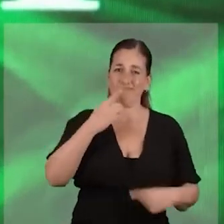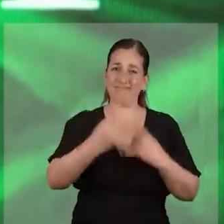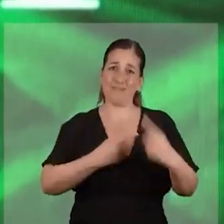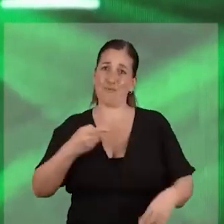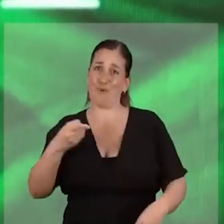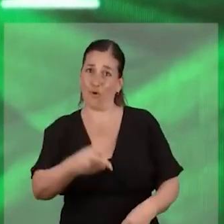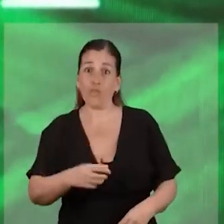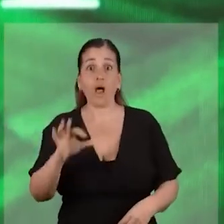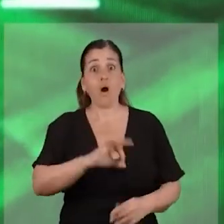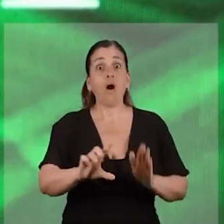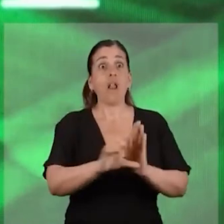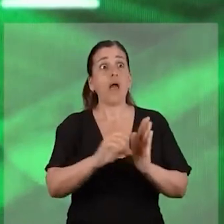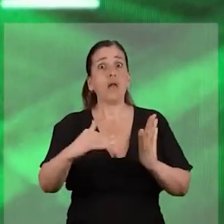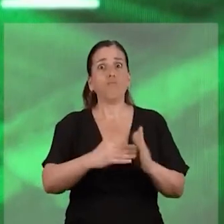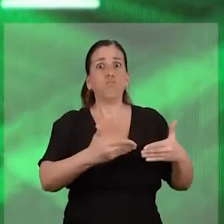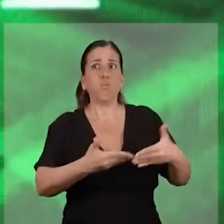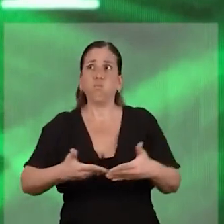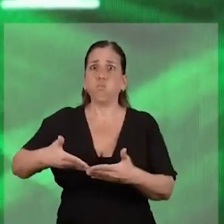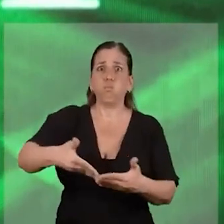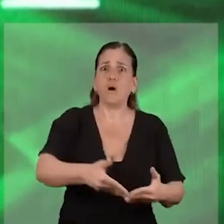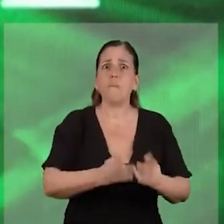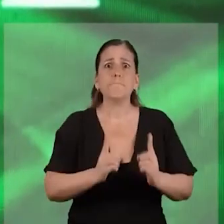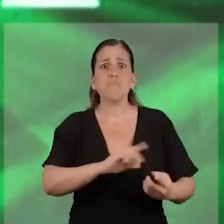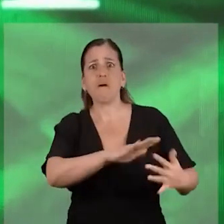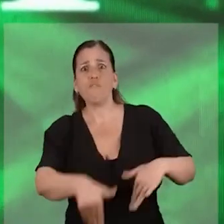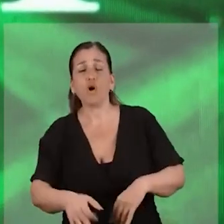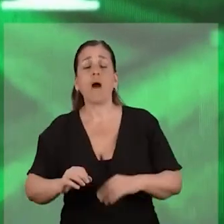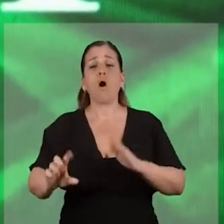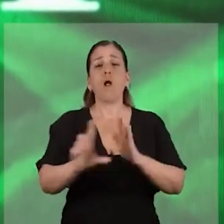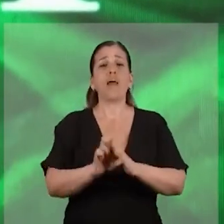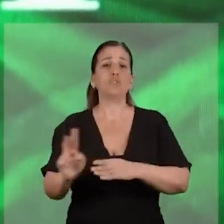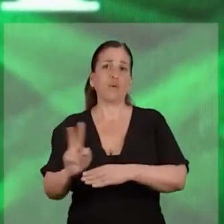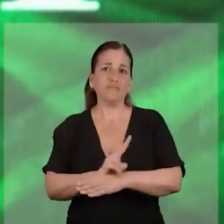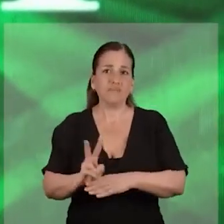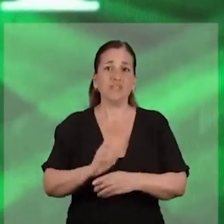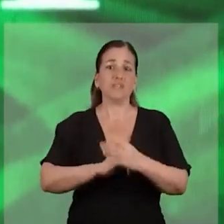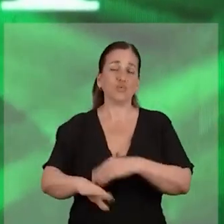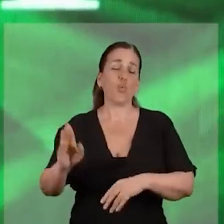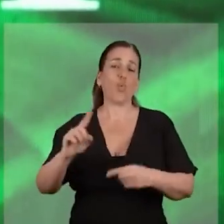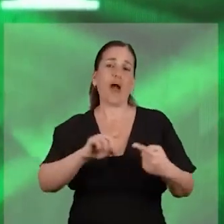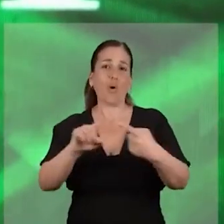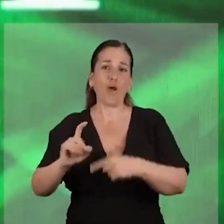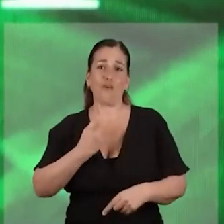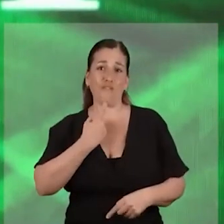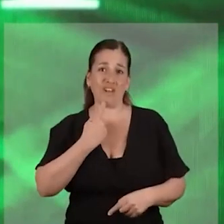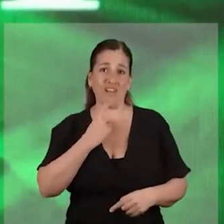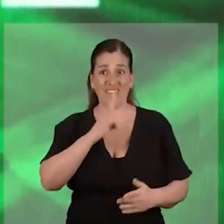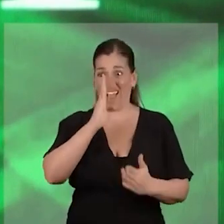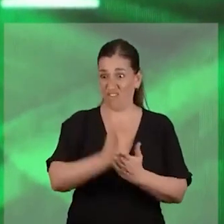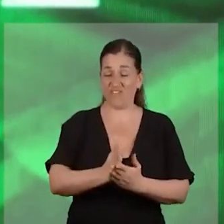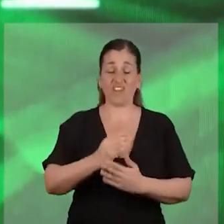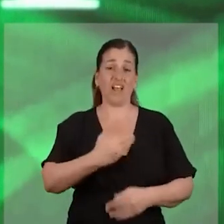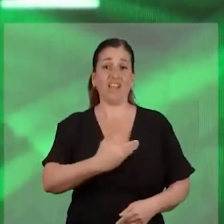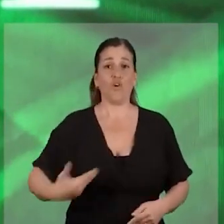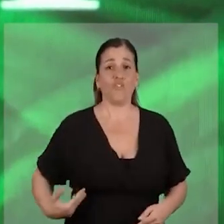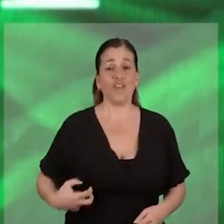Lo mismo la ley de puertos. Lo mismo el Tratado de Protección de Inversiones con Finlandia, al final del gobierno de Jorge